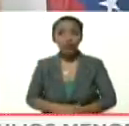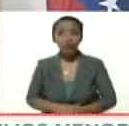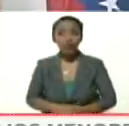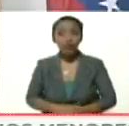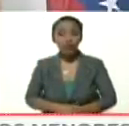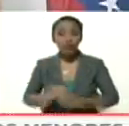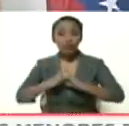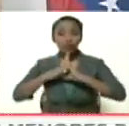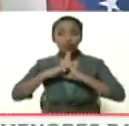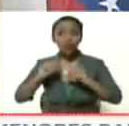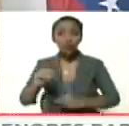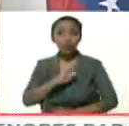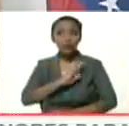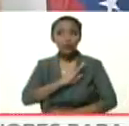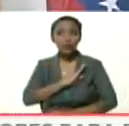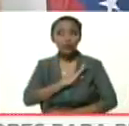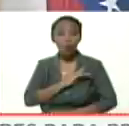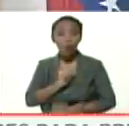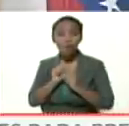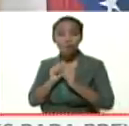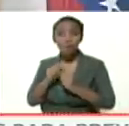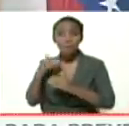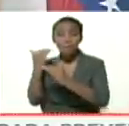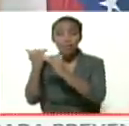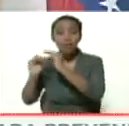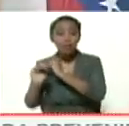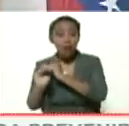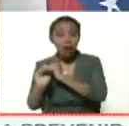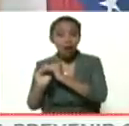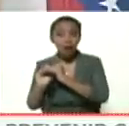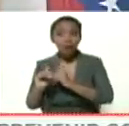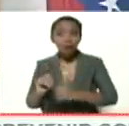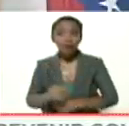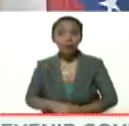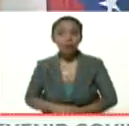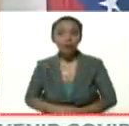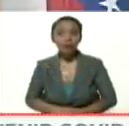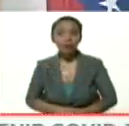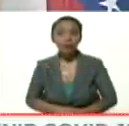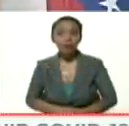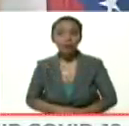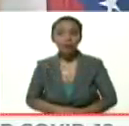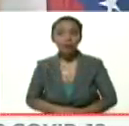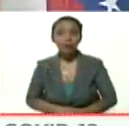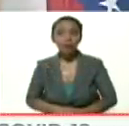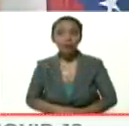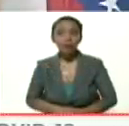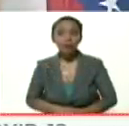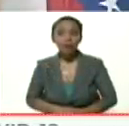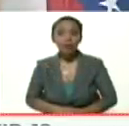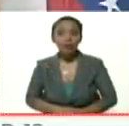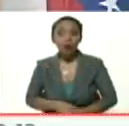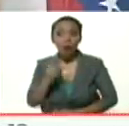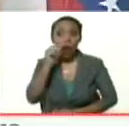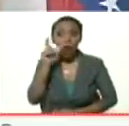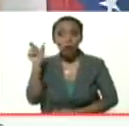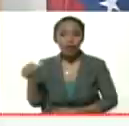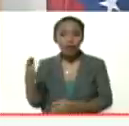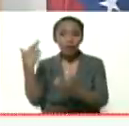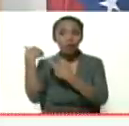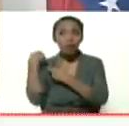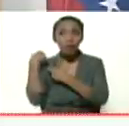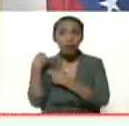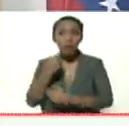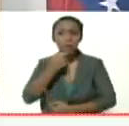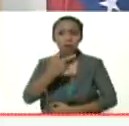todos. Tenemos un mensaje del rabino Isaac Cohen,